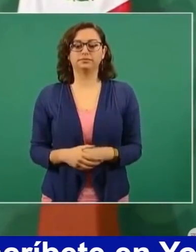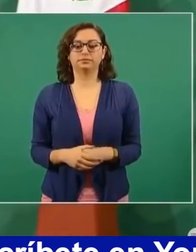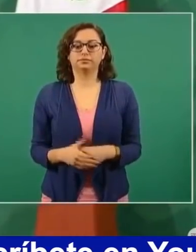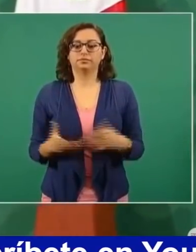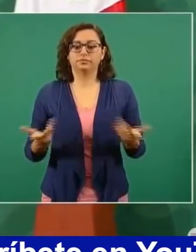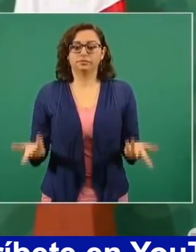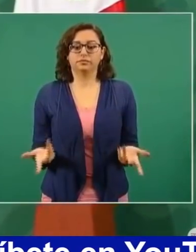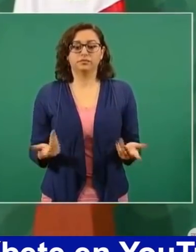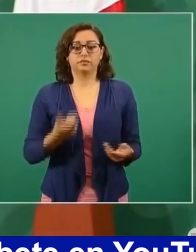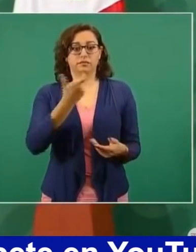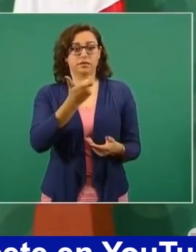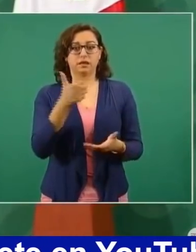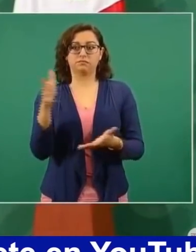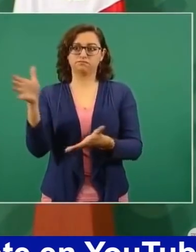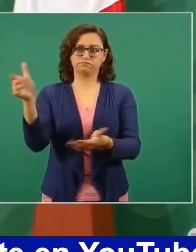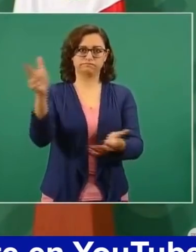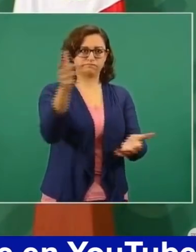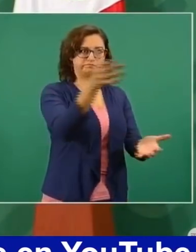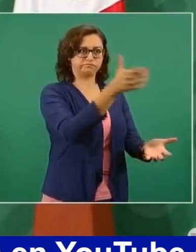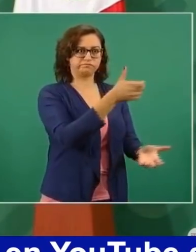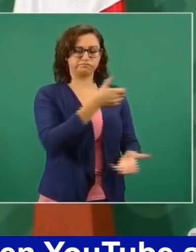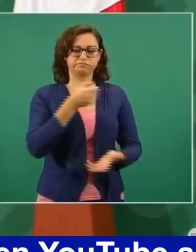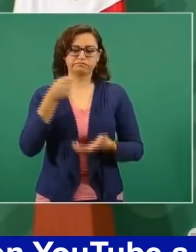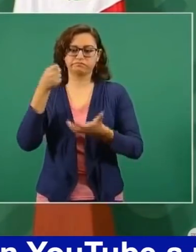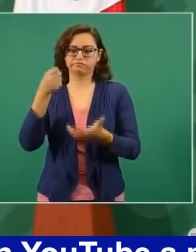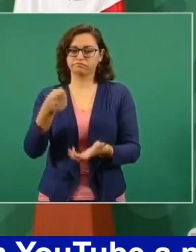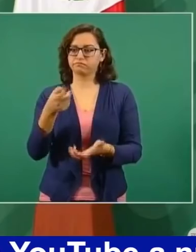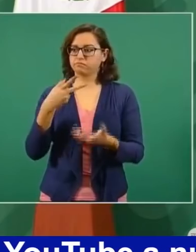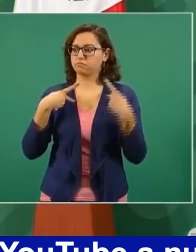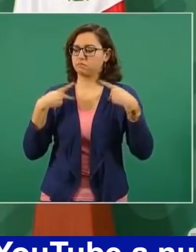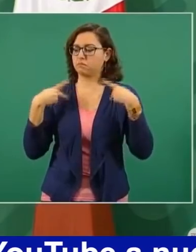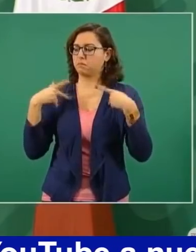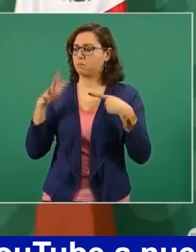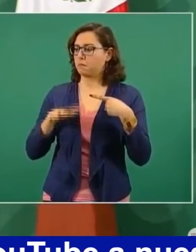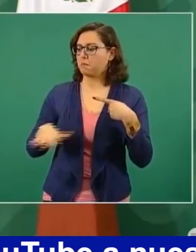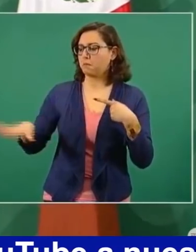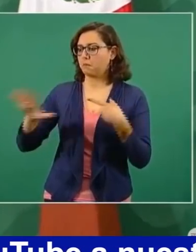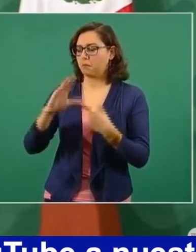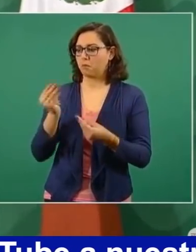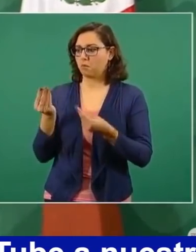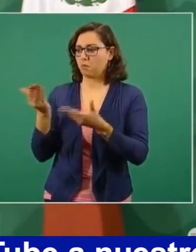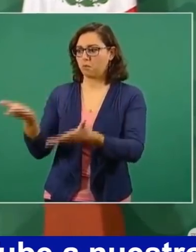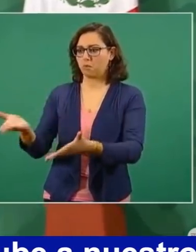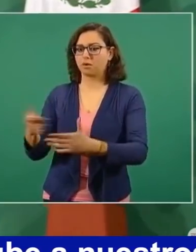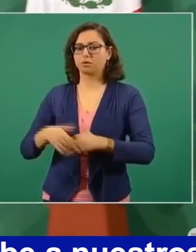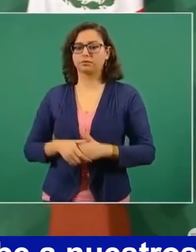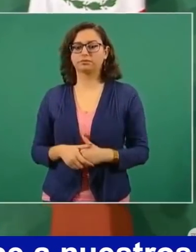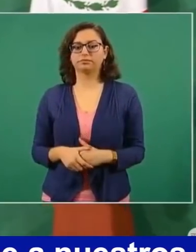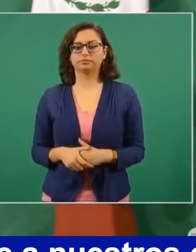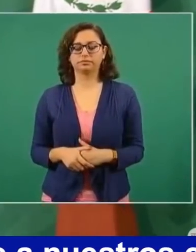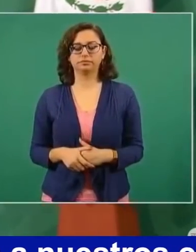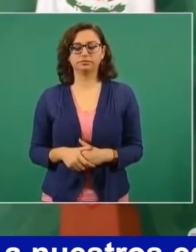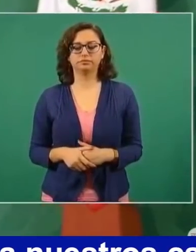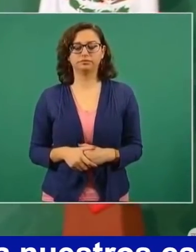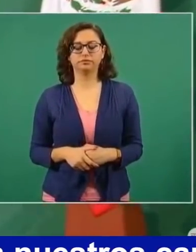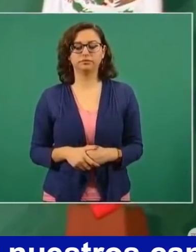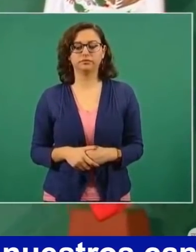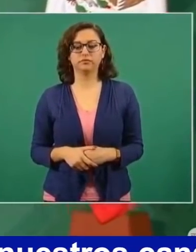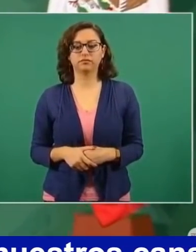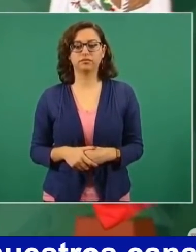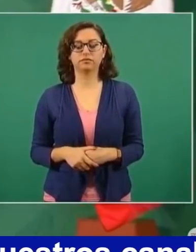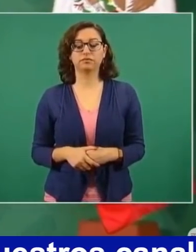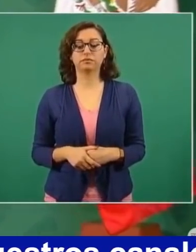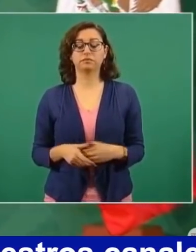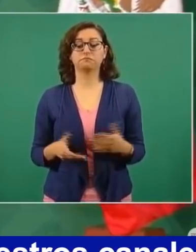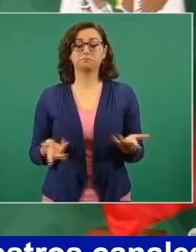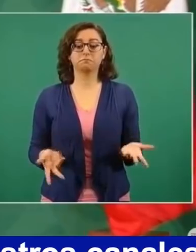este dinero regrese al pueblo. Entonces ayer se logró